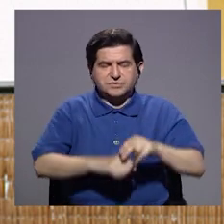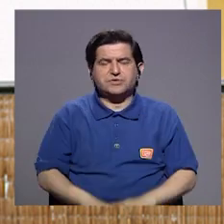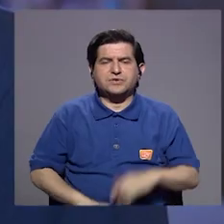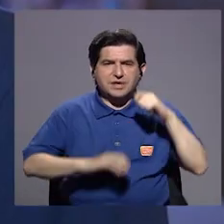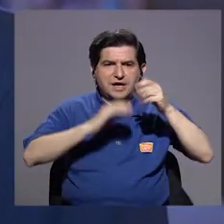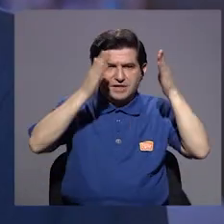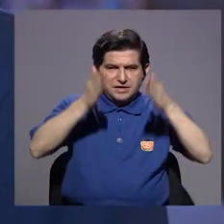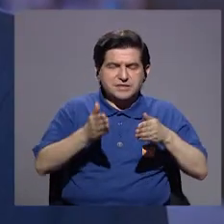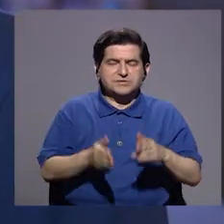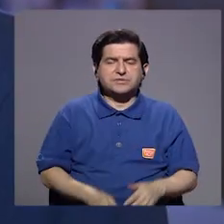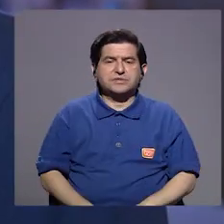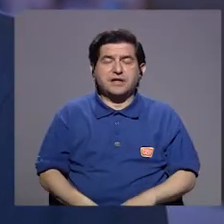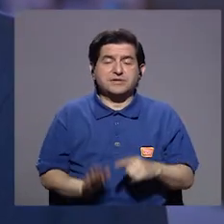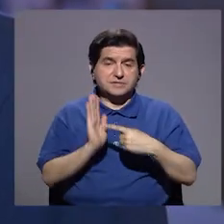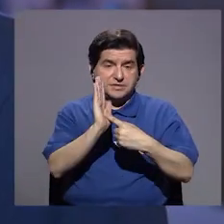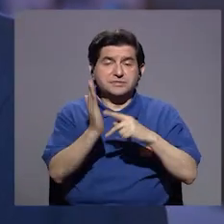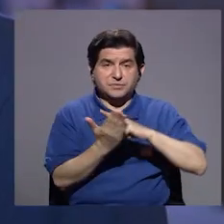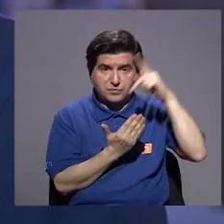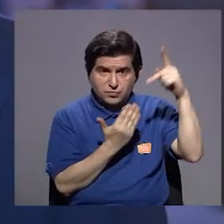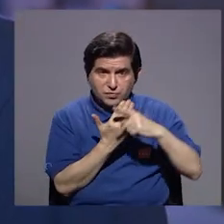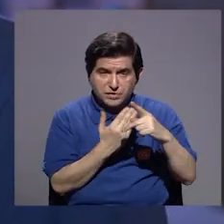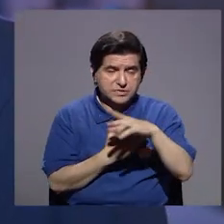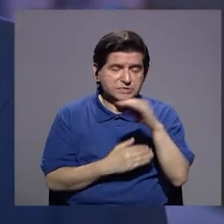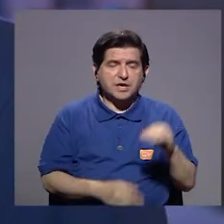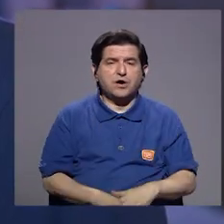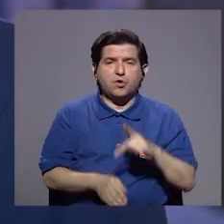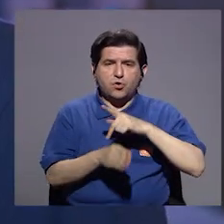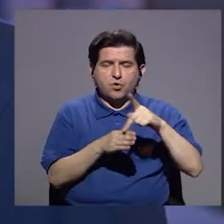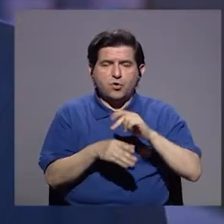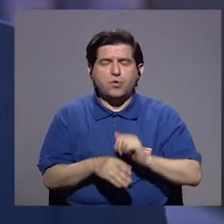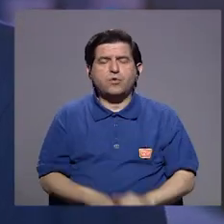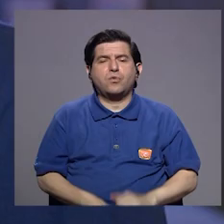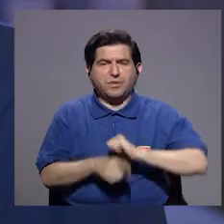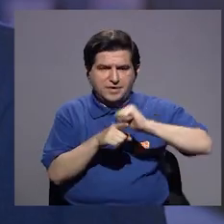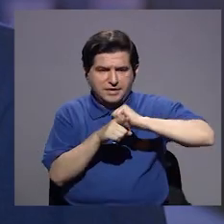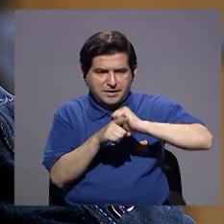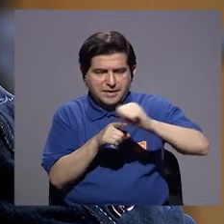sea de cineastas en programación o profesionales